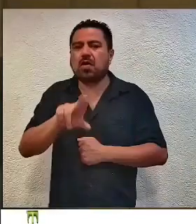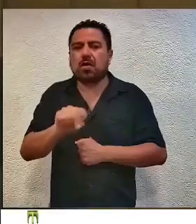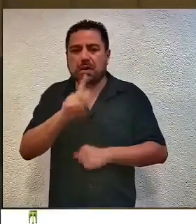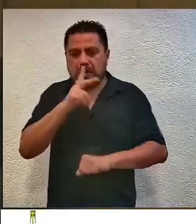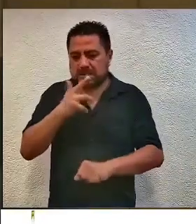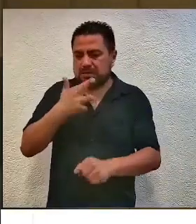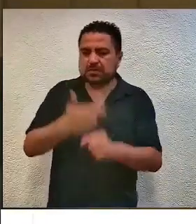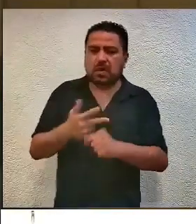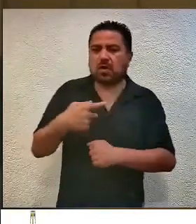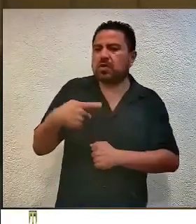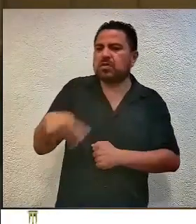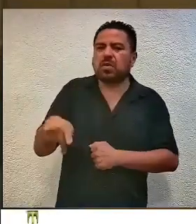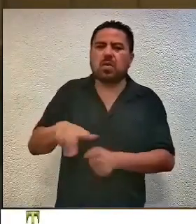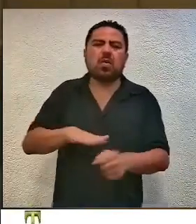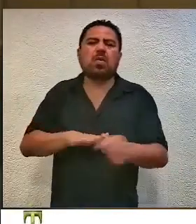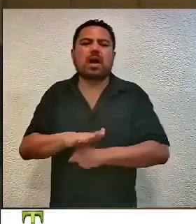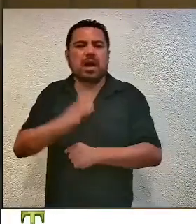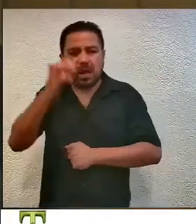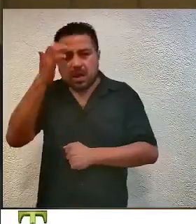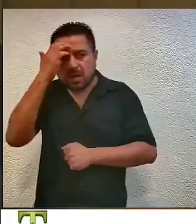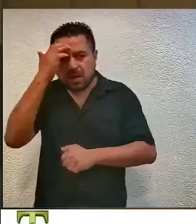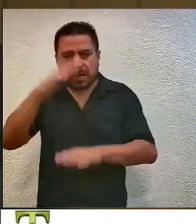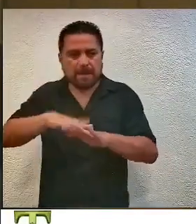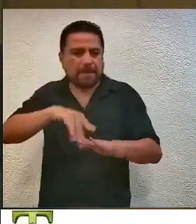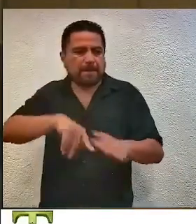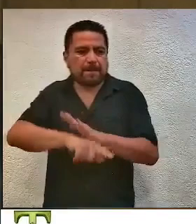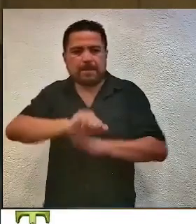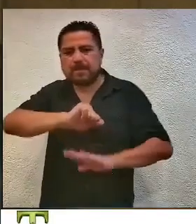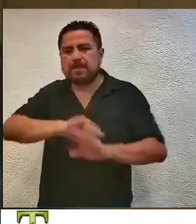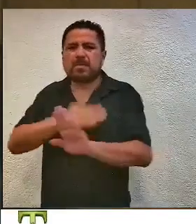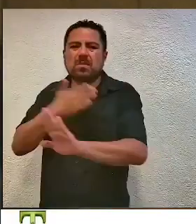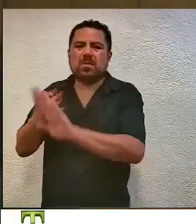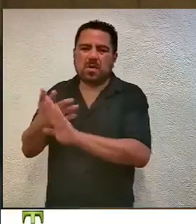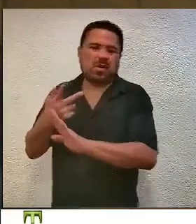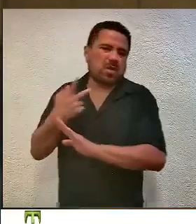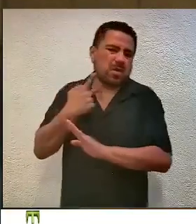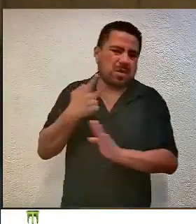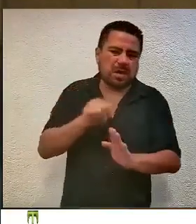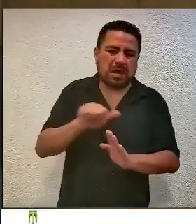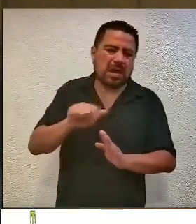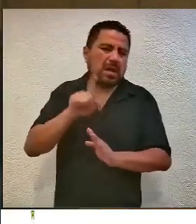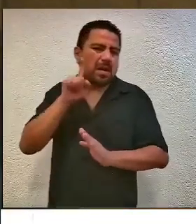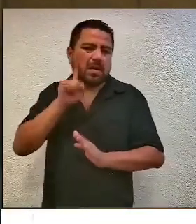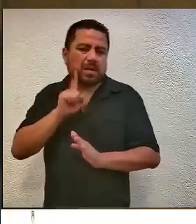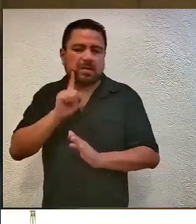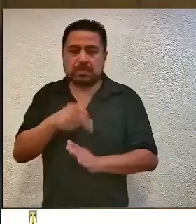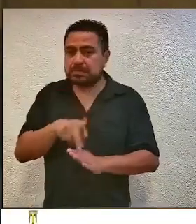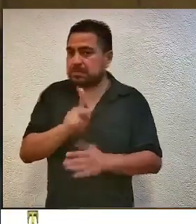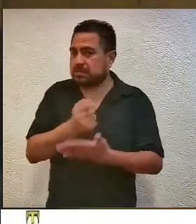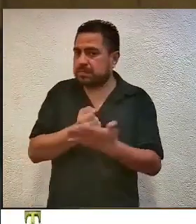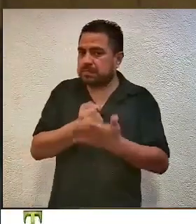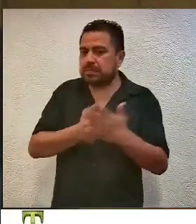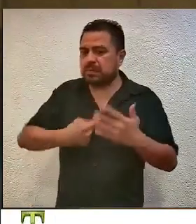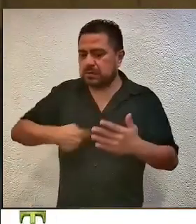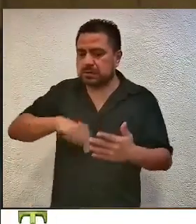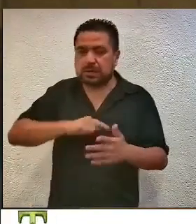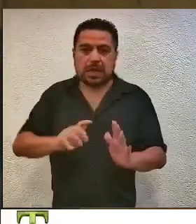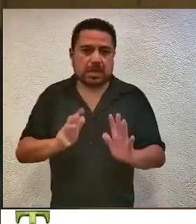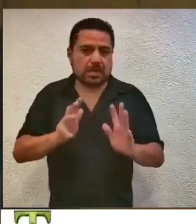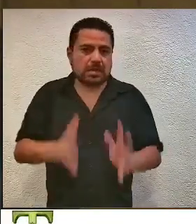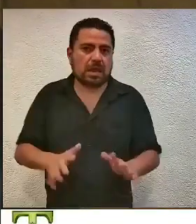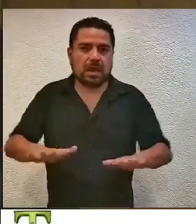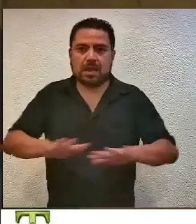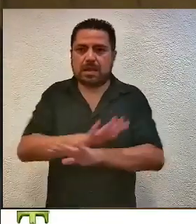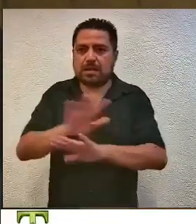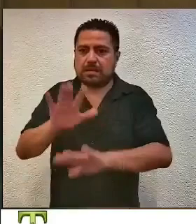es competente para conocer de violencia política de género. Pero insisto, nosotros ya estamos